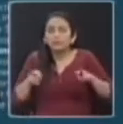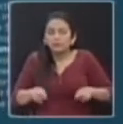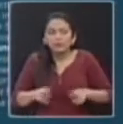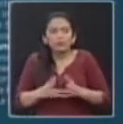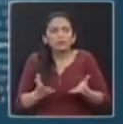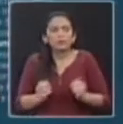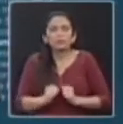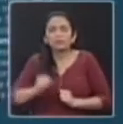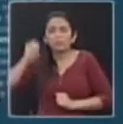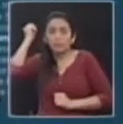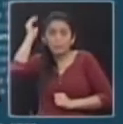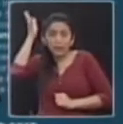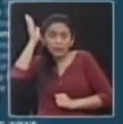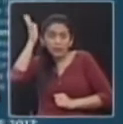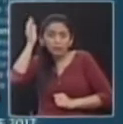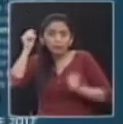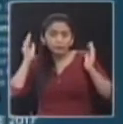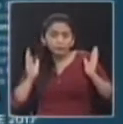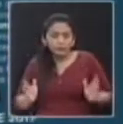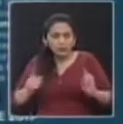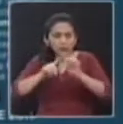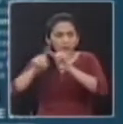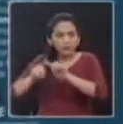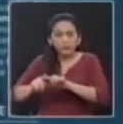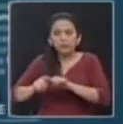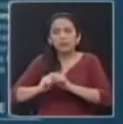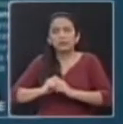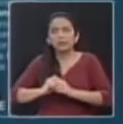diferentes profesores que se necesiten para